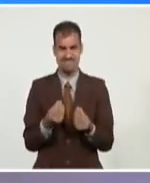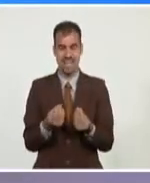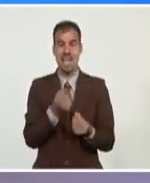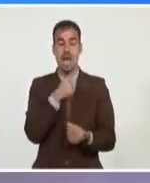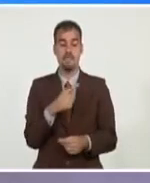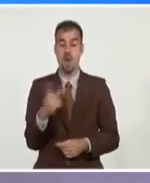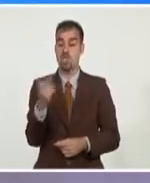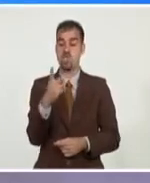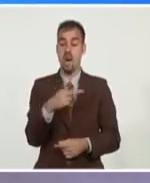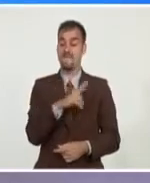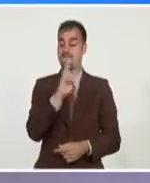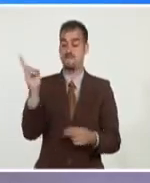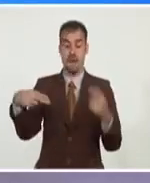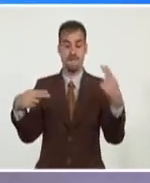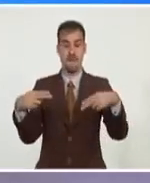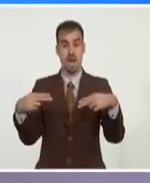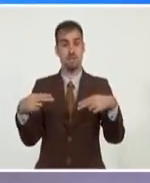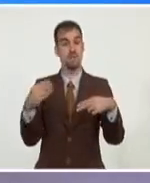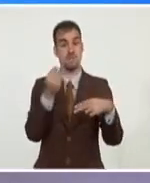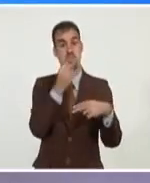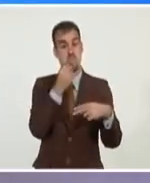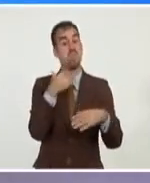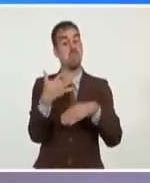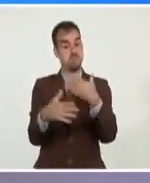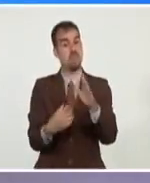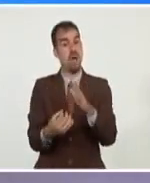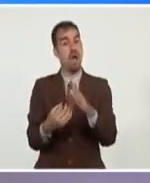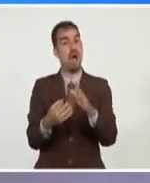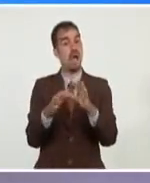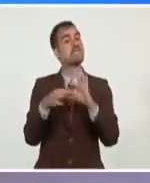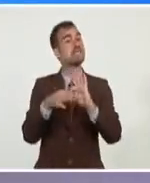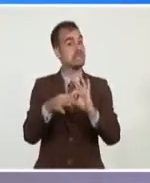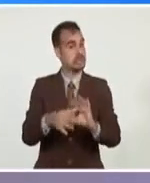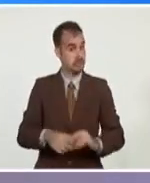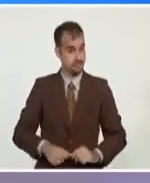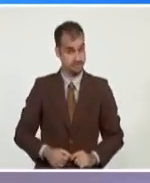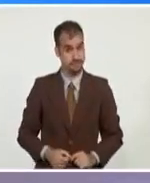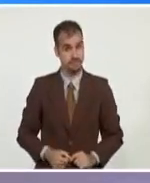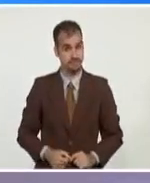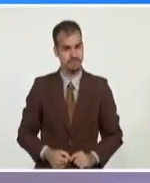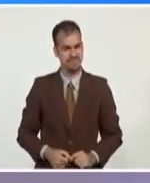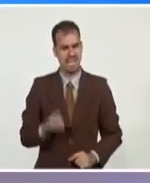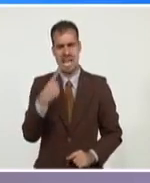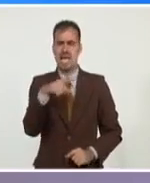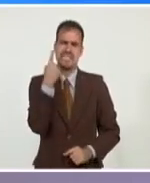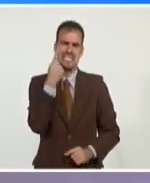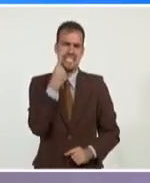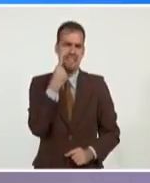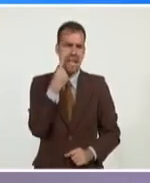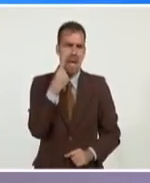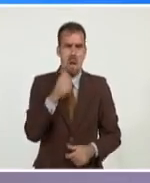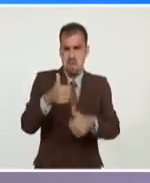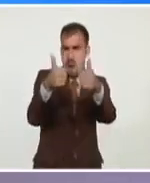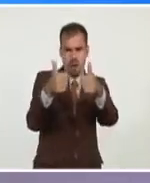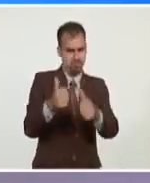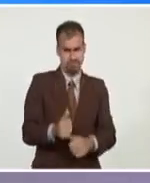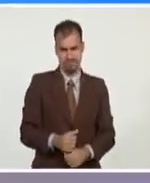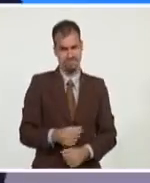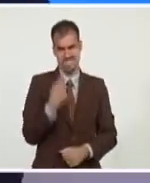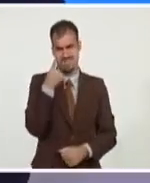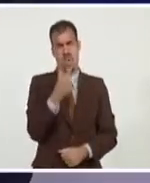una contraorden, miren, se les puede desarticular un poco la iniciativa. En definitiva, son convocatorias de una efectividad mínima, invisibles prácticamente.